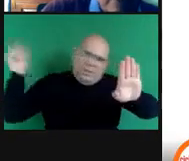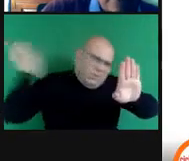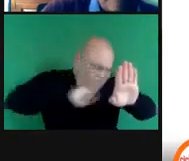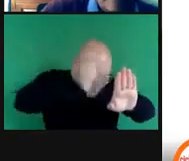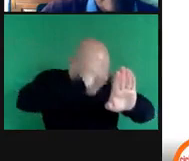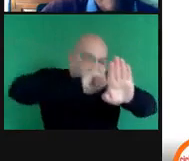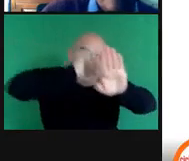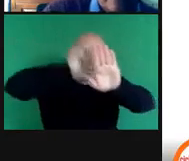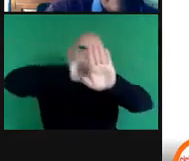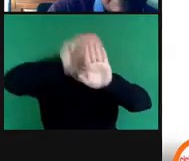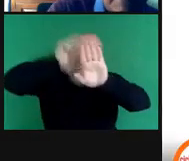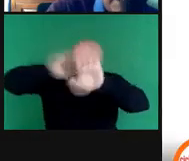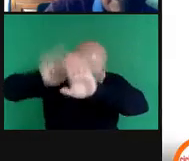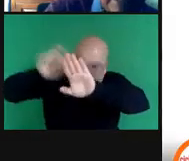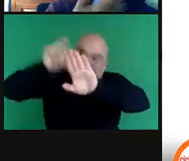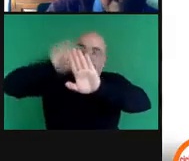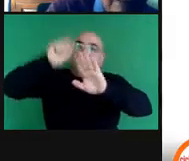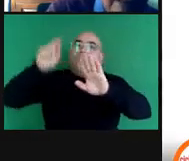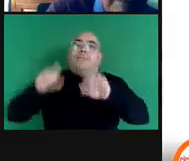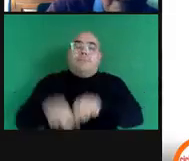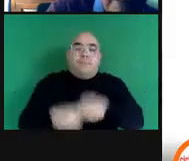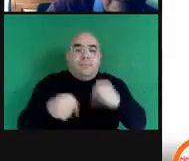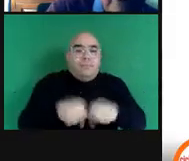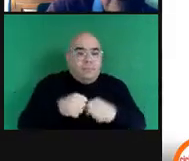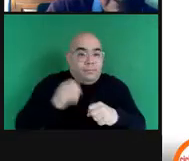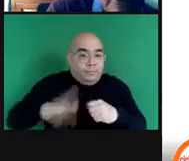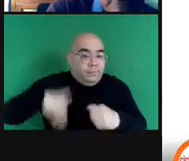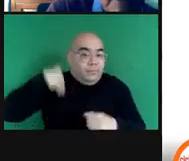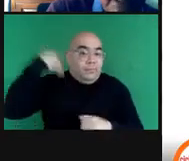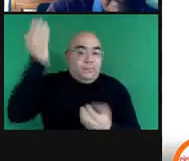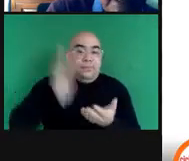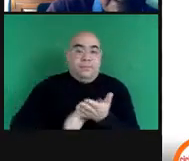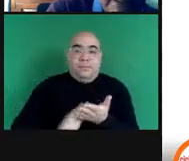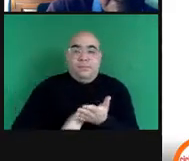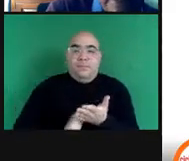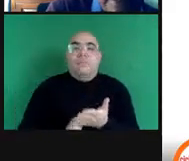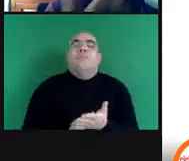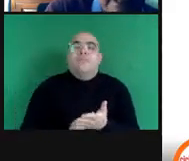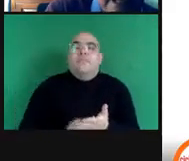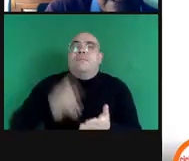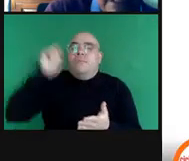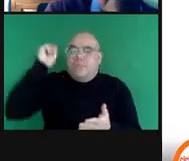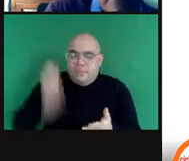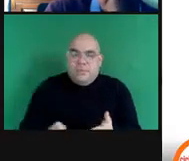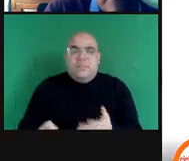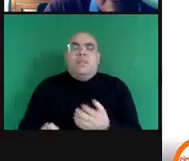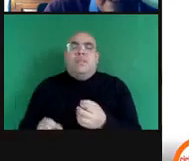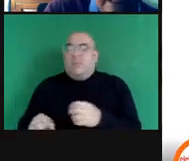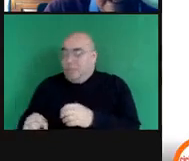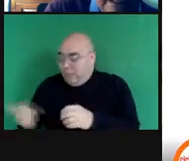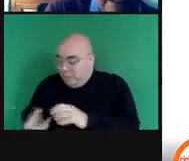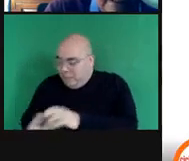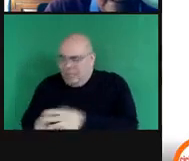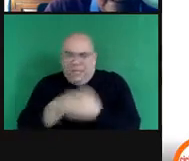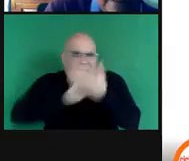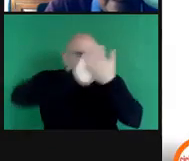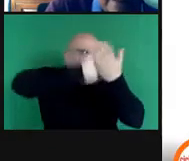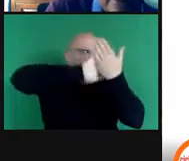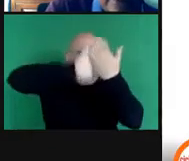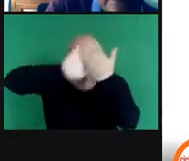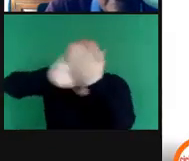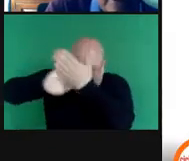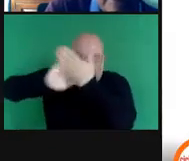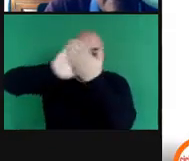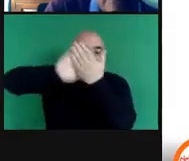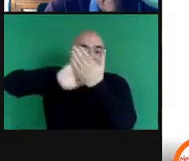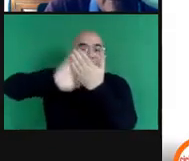la pintura, pero el problema es que para retirar los grafitis hay que usar solventes que dañan la pintura original.